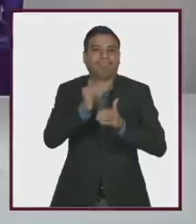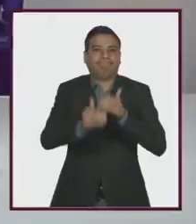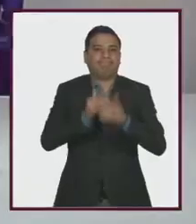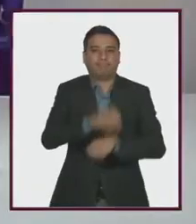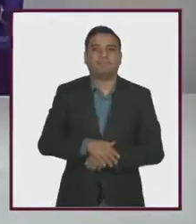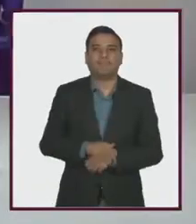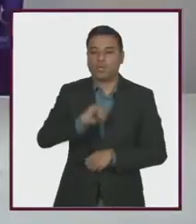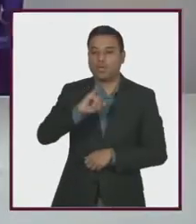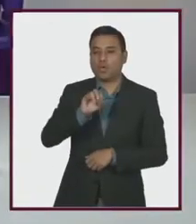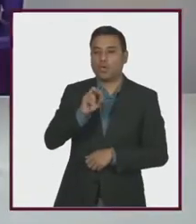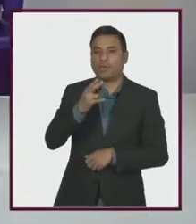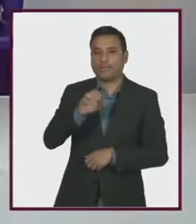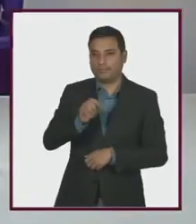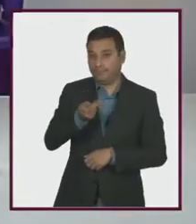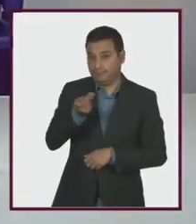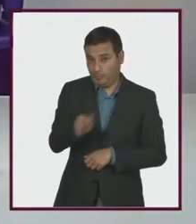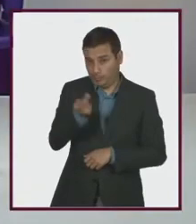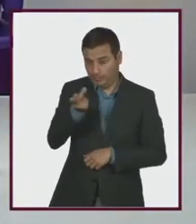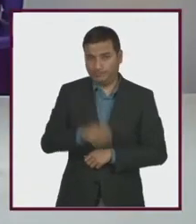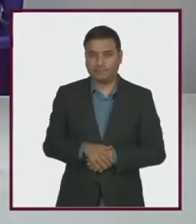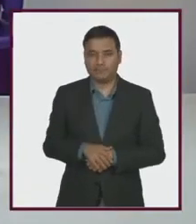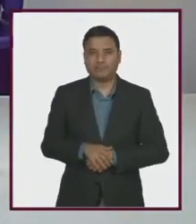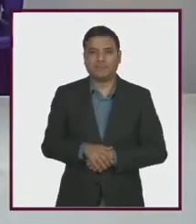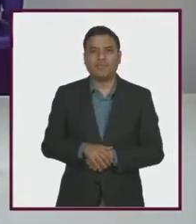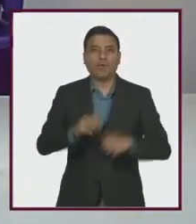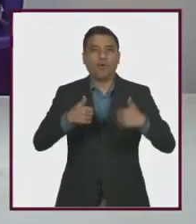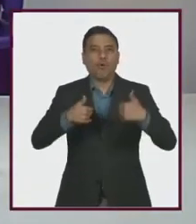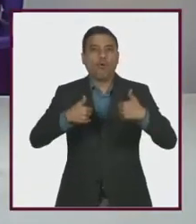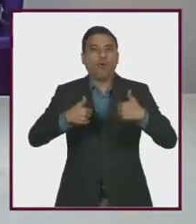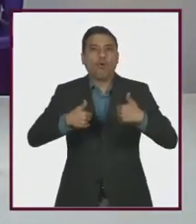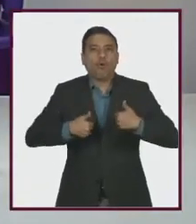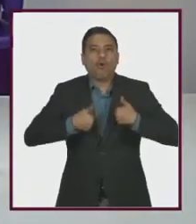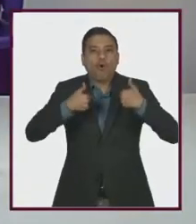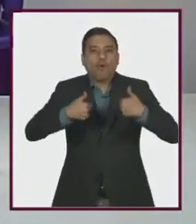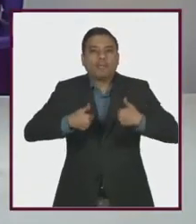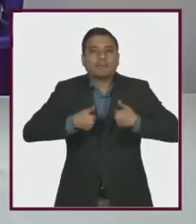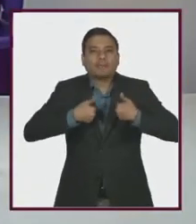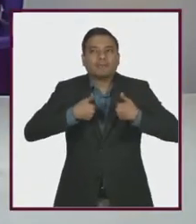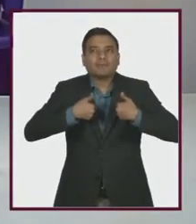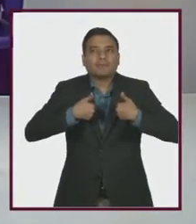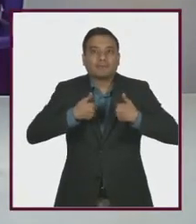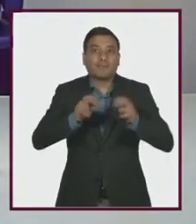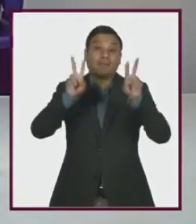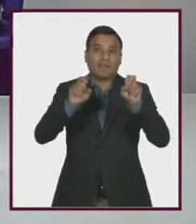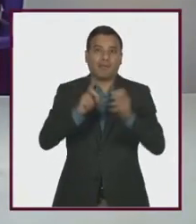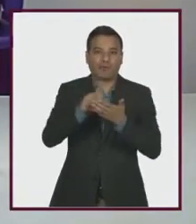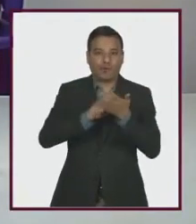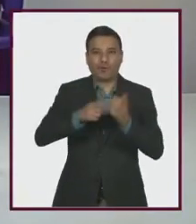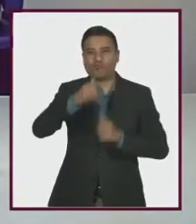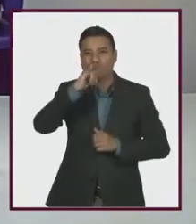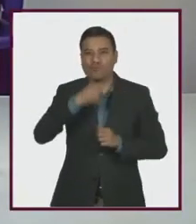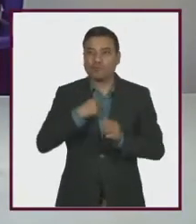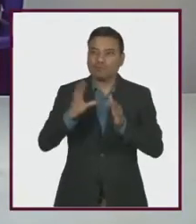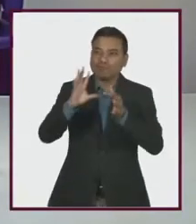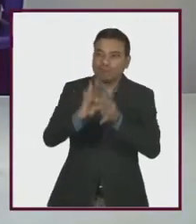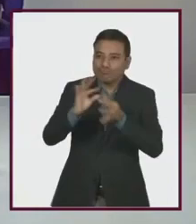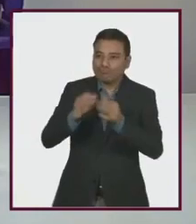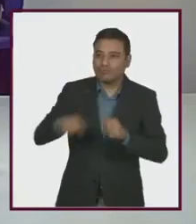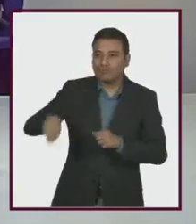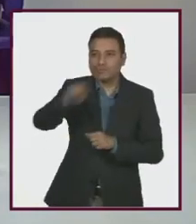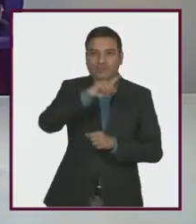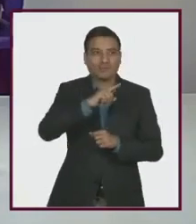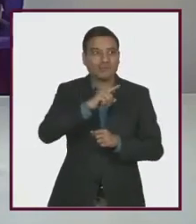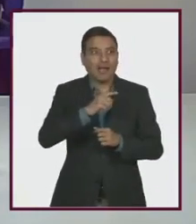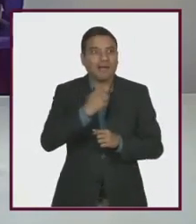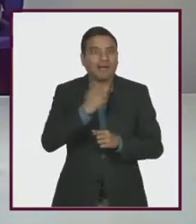Alberto Reyes, ¿cómo evitar que se despierte la curiosidad al desarrollar el tema en secundaria? ¿Puede pasar, doctora? Pues puede